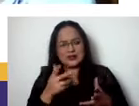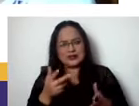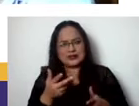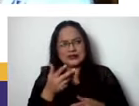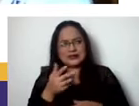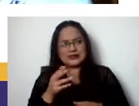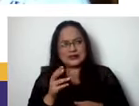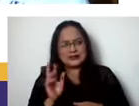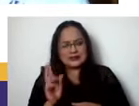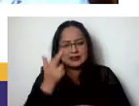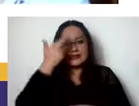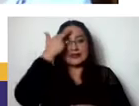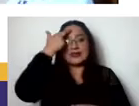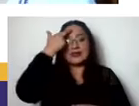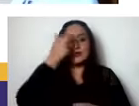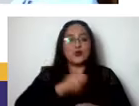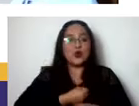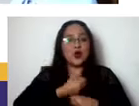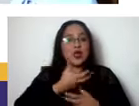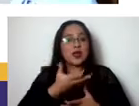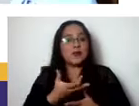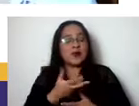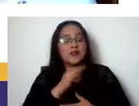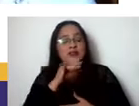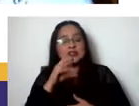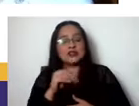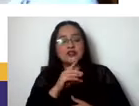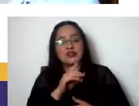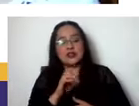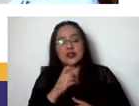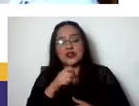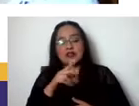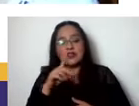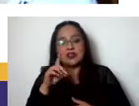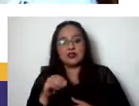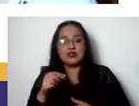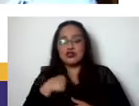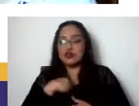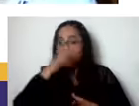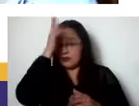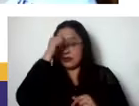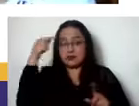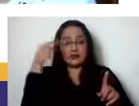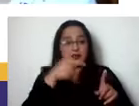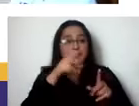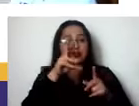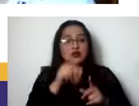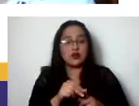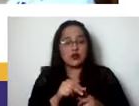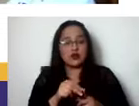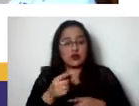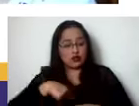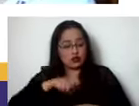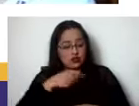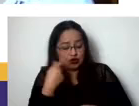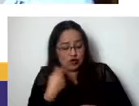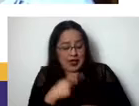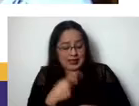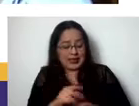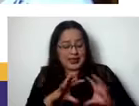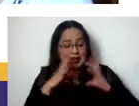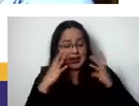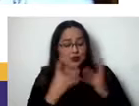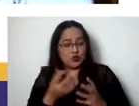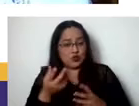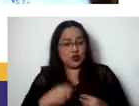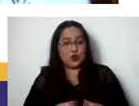memoria ese poema y dije, no, Francisco de Quevedo, no estoy de acuerdo contigo. Lo que se hace en la tierra, lo que se hace en